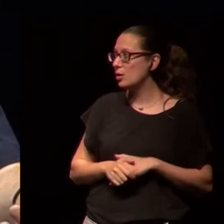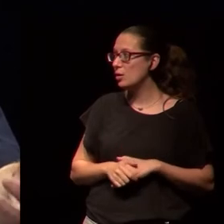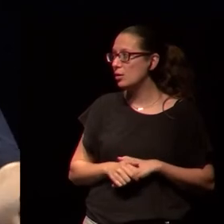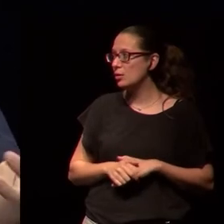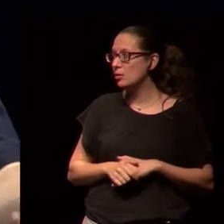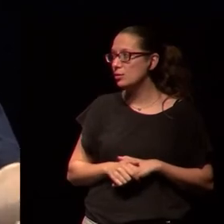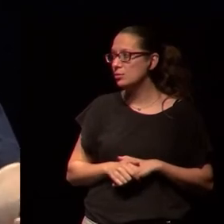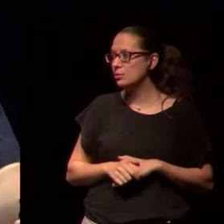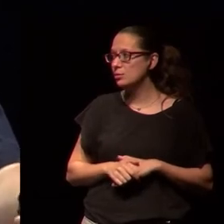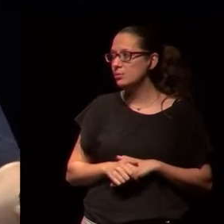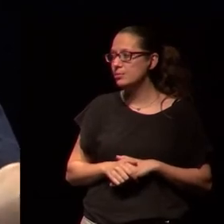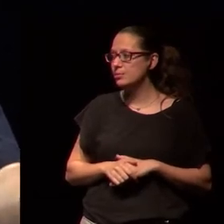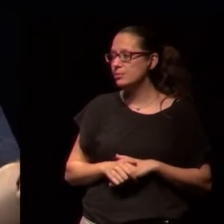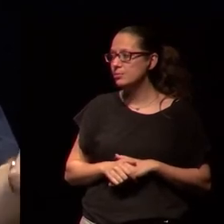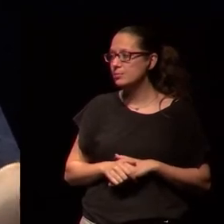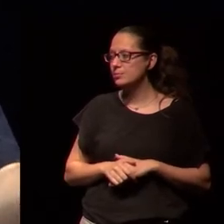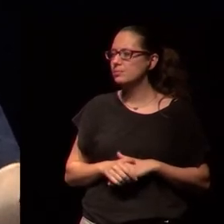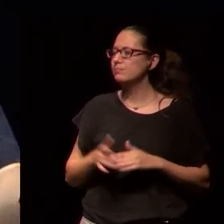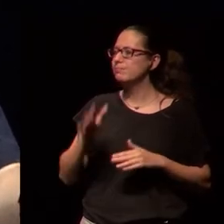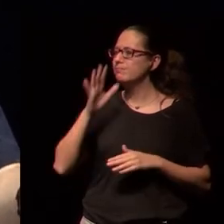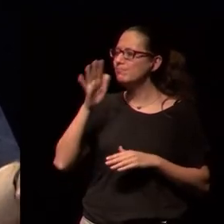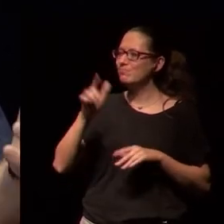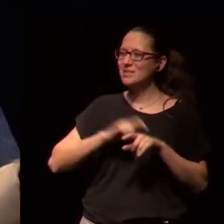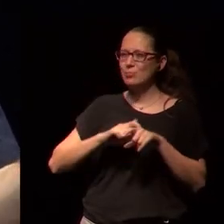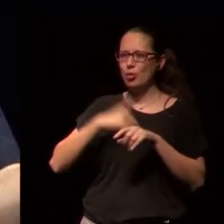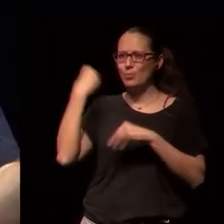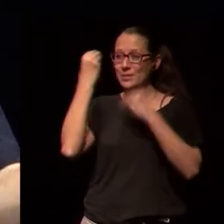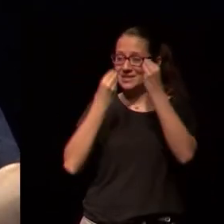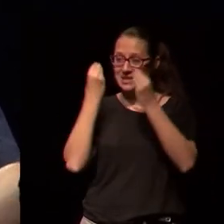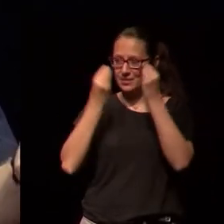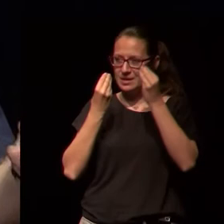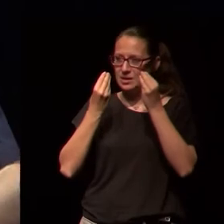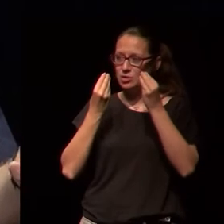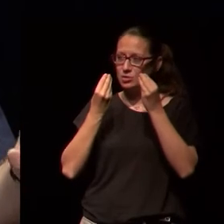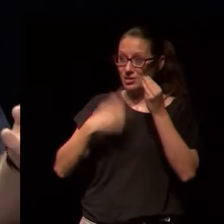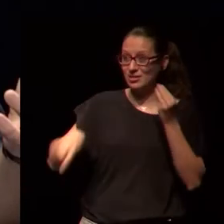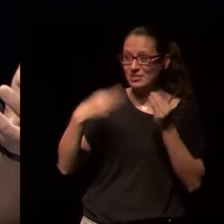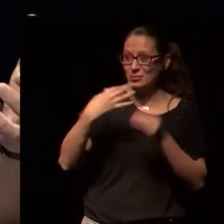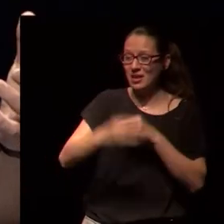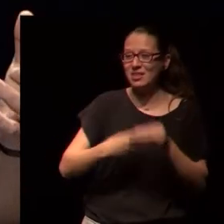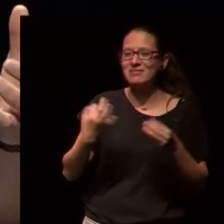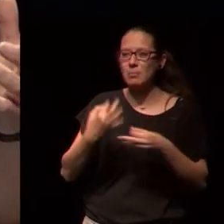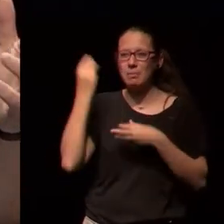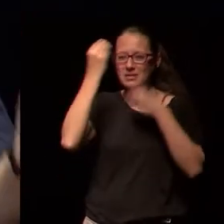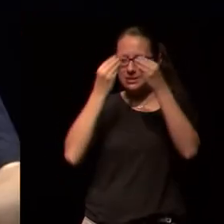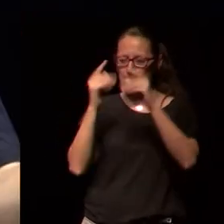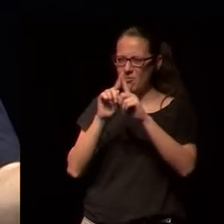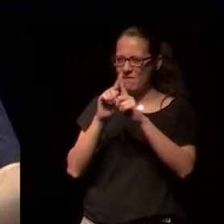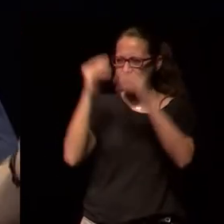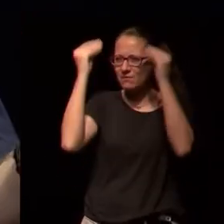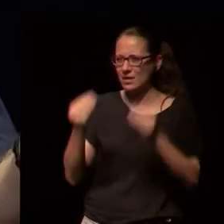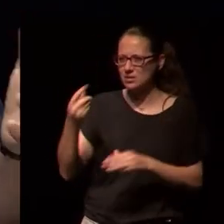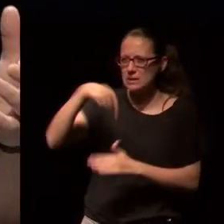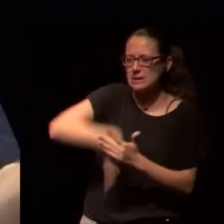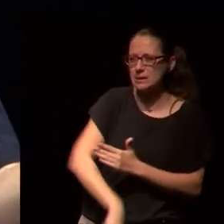el tipo de pensar que tenemos que llevar a cabo es un pensar muy profundo. ¿Por qué?